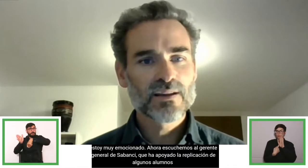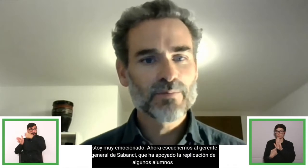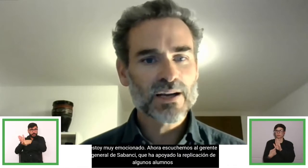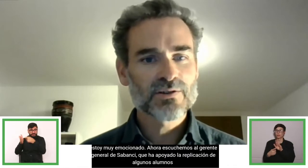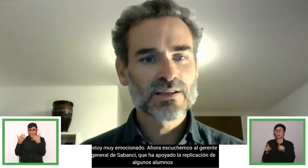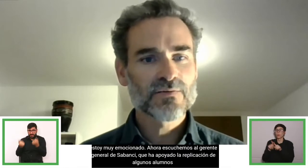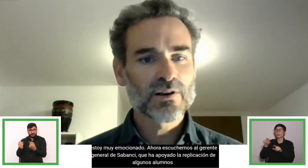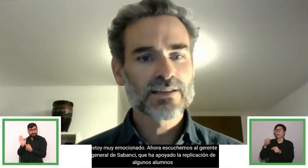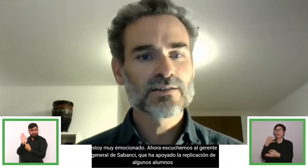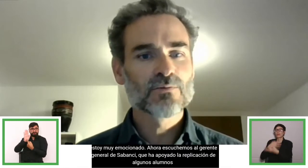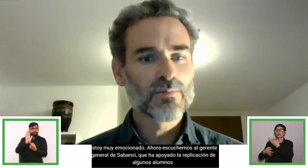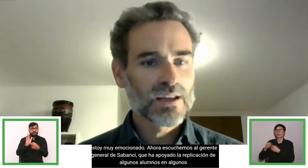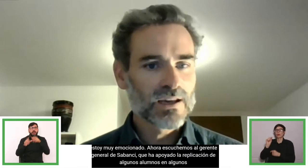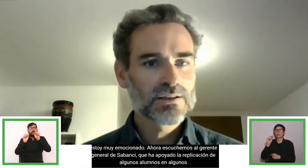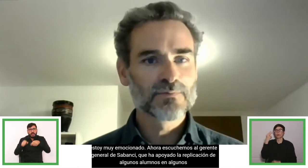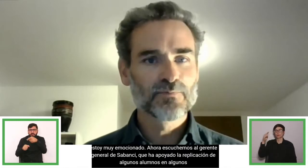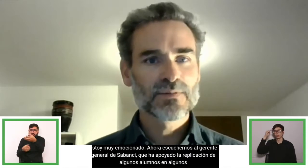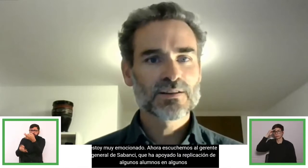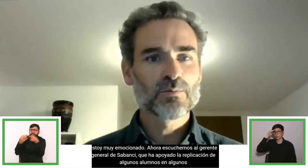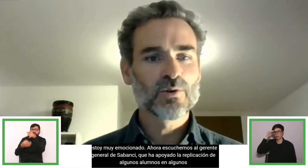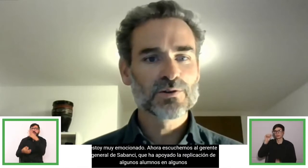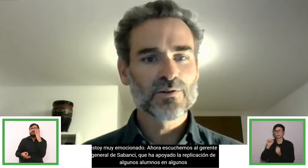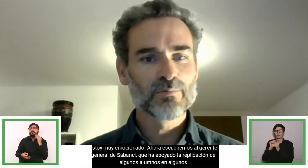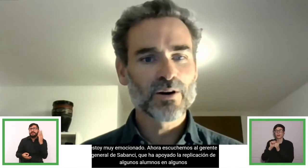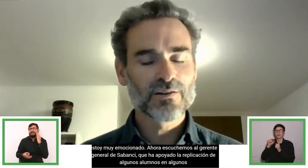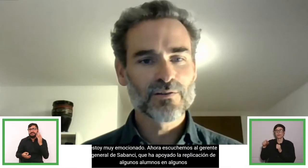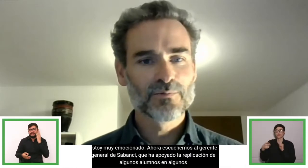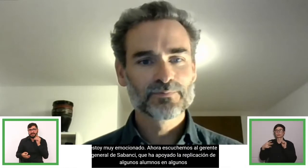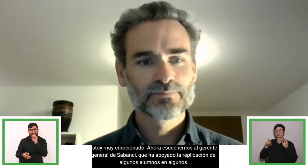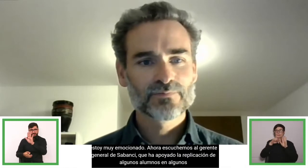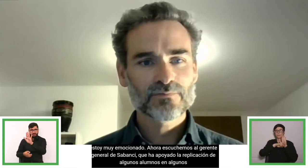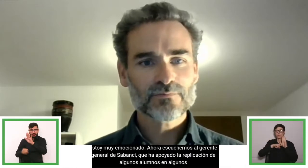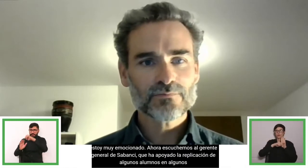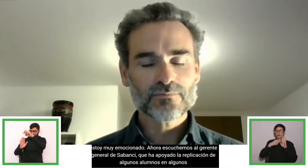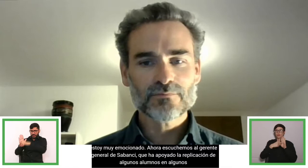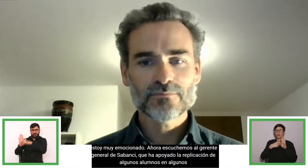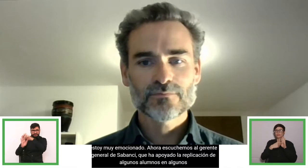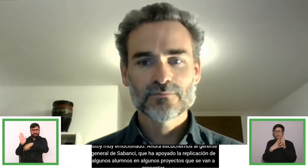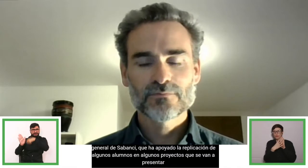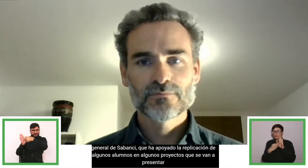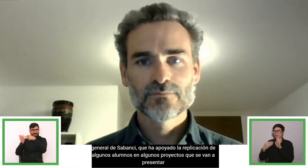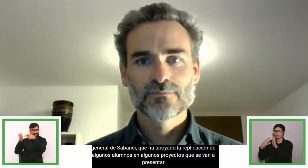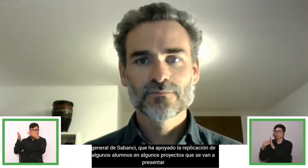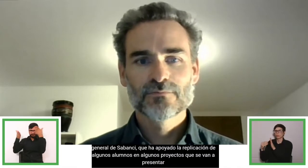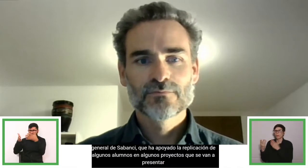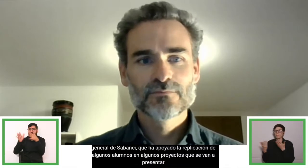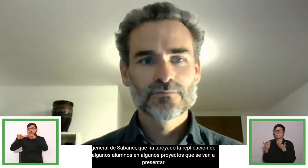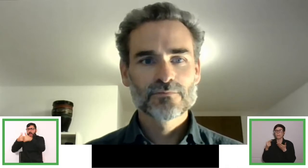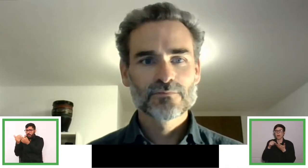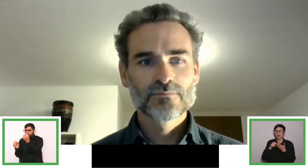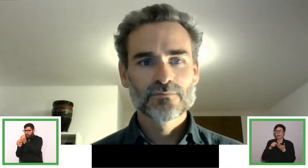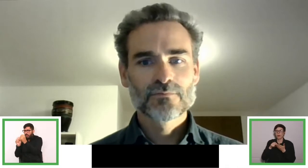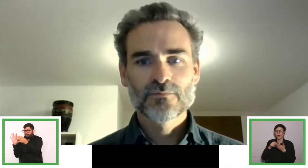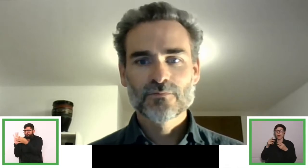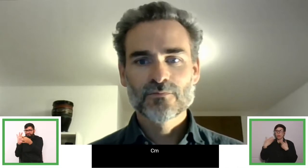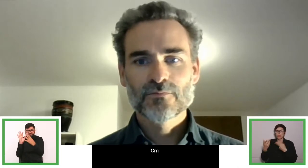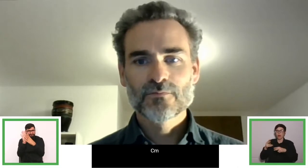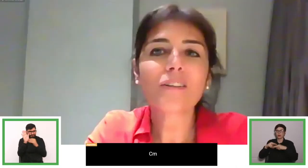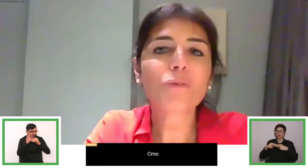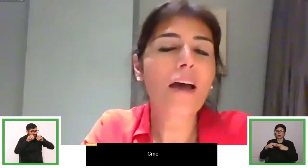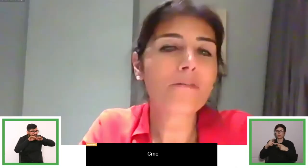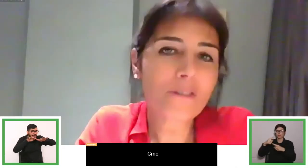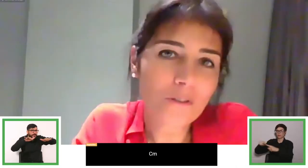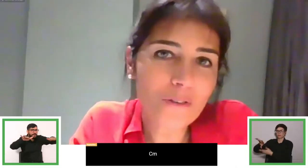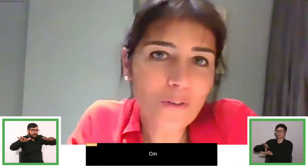compartir un poco de tu experiencia con Impact Transfer como réplicas, como herramientas para réplicas? Gracias,